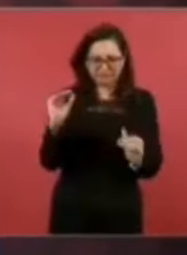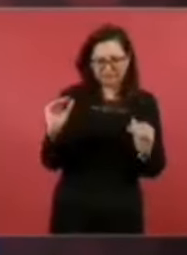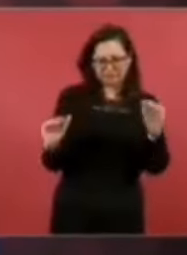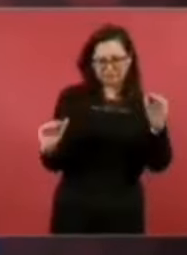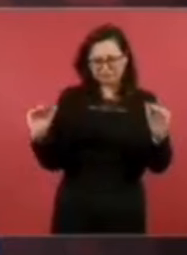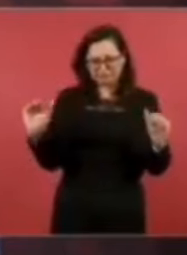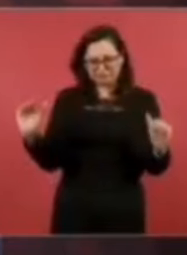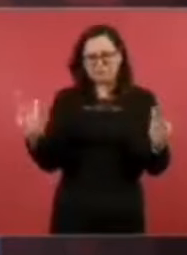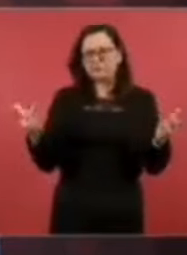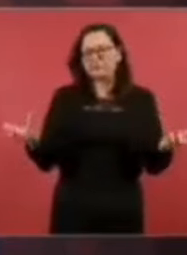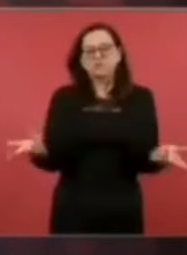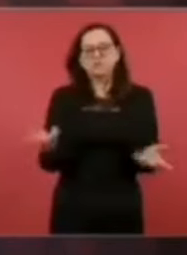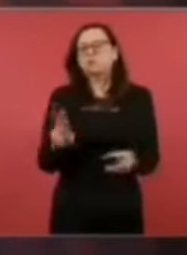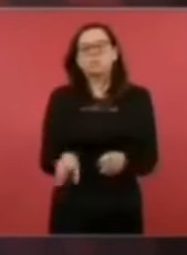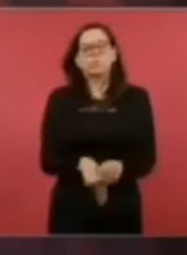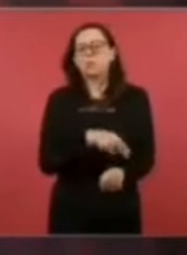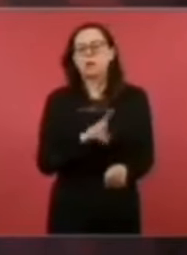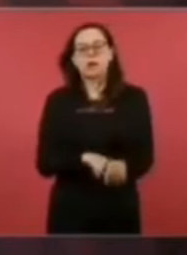vaivenes